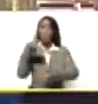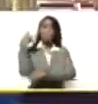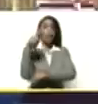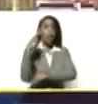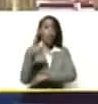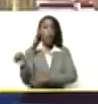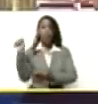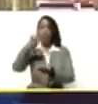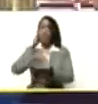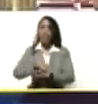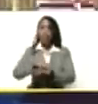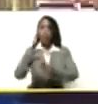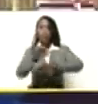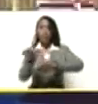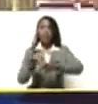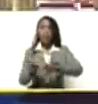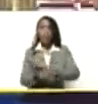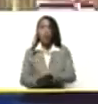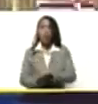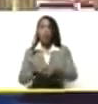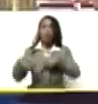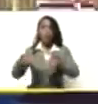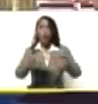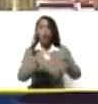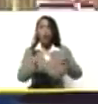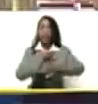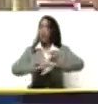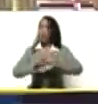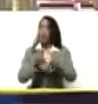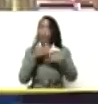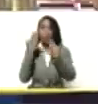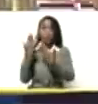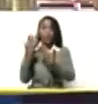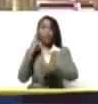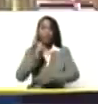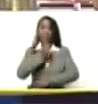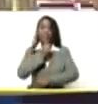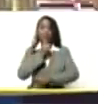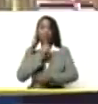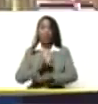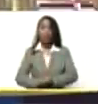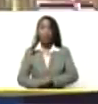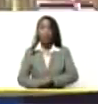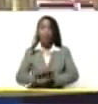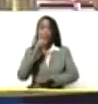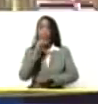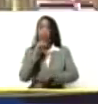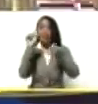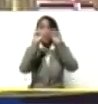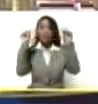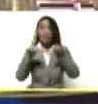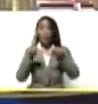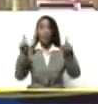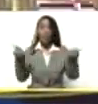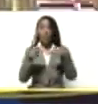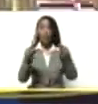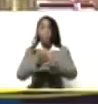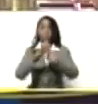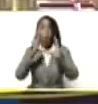sus centros en su municipio en sus estados ya de por sí es un récord no hay un sistema de orquestas en el